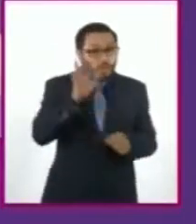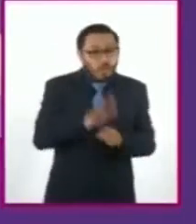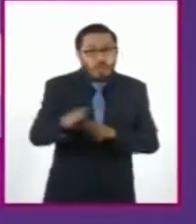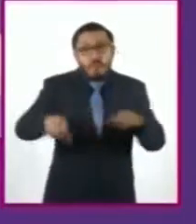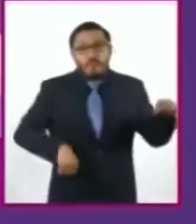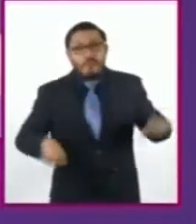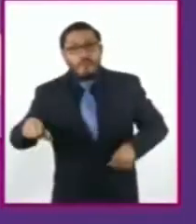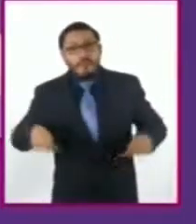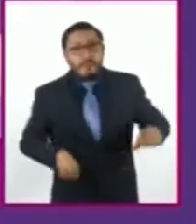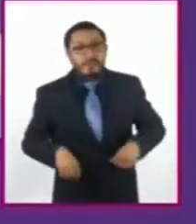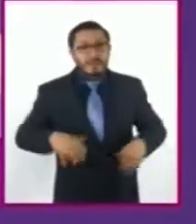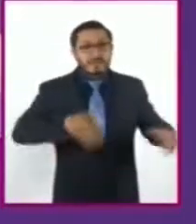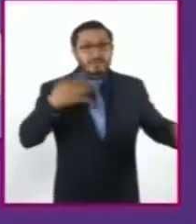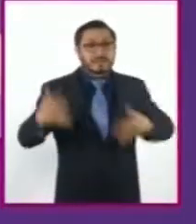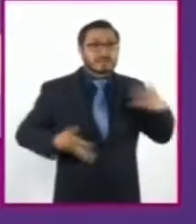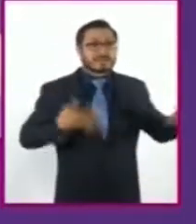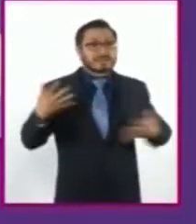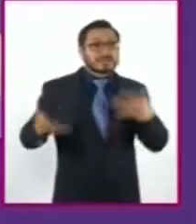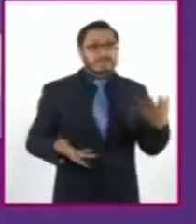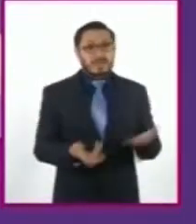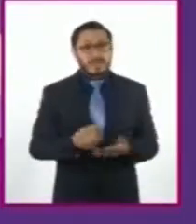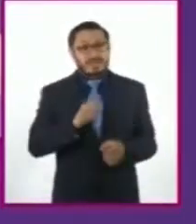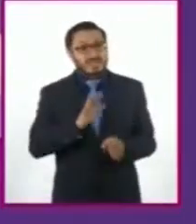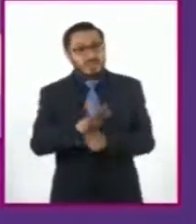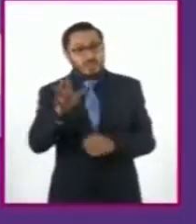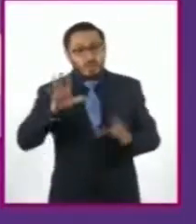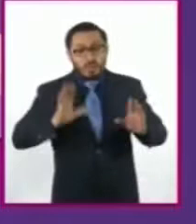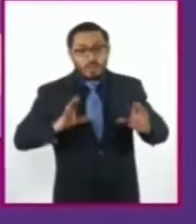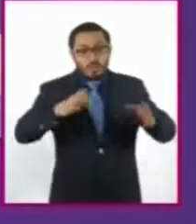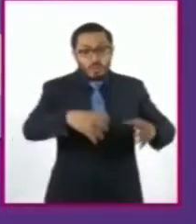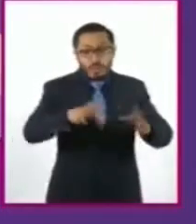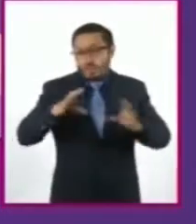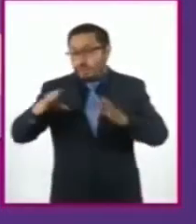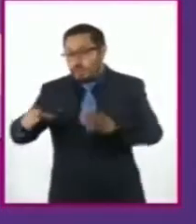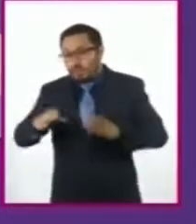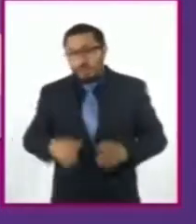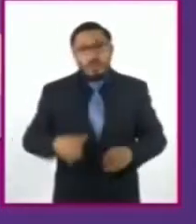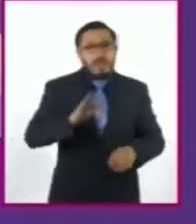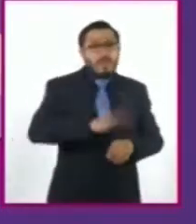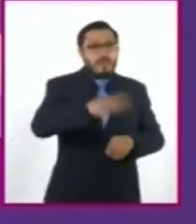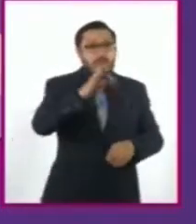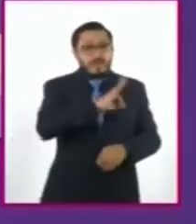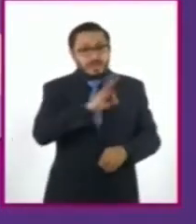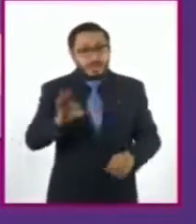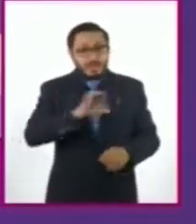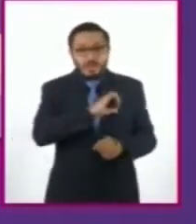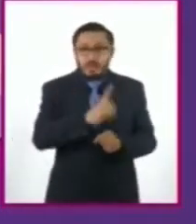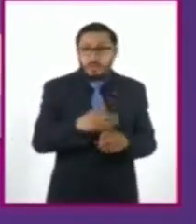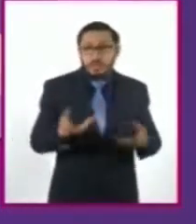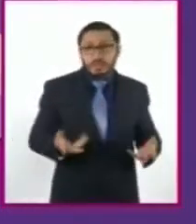actividades que disfrutas más y en qué ámbito consideras que tienes mayor potencial?